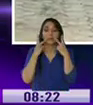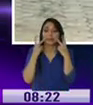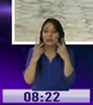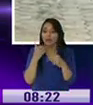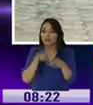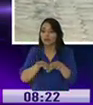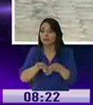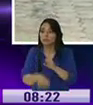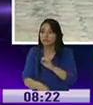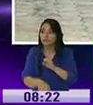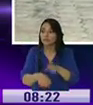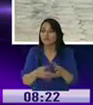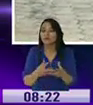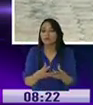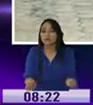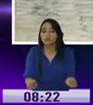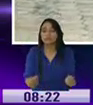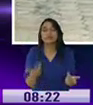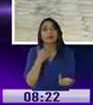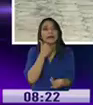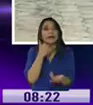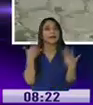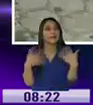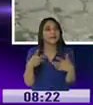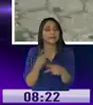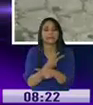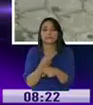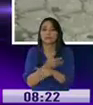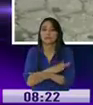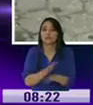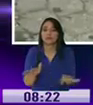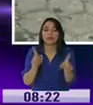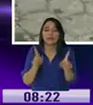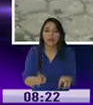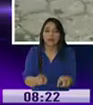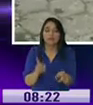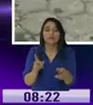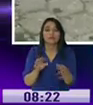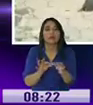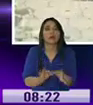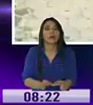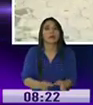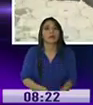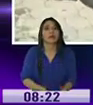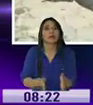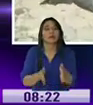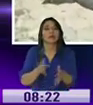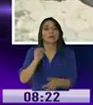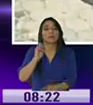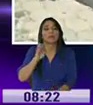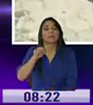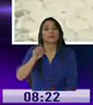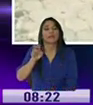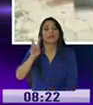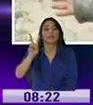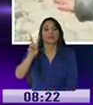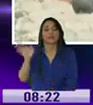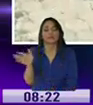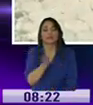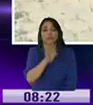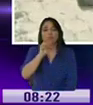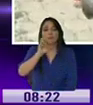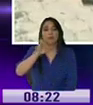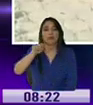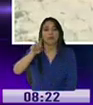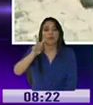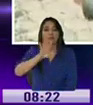ahí lo dejaron. Hay que rápidamente hacer el trabajo respectivo. ¿Dónde es esto? Cooperativa en sector Reino de Quito.